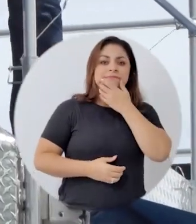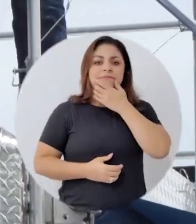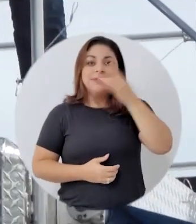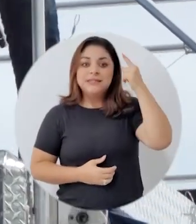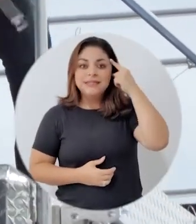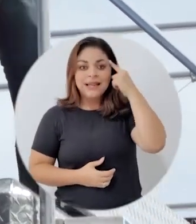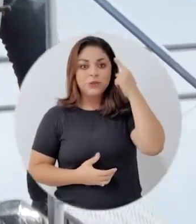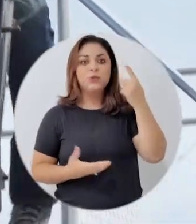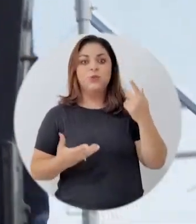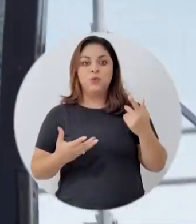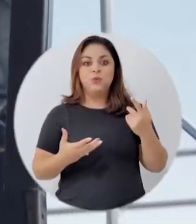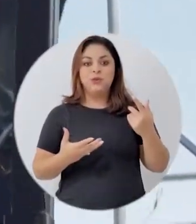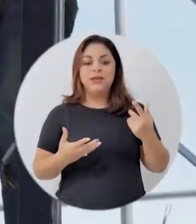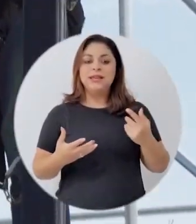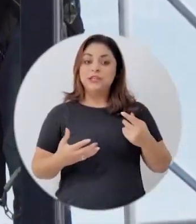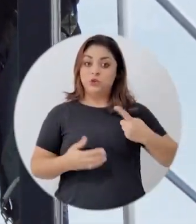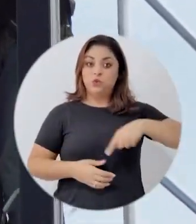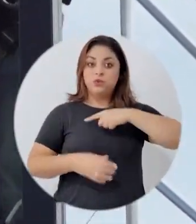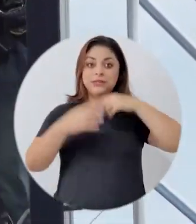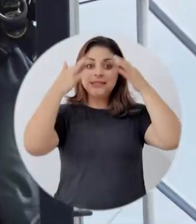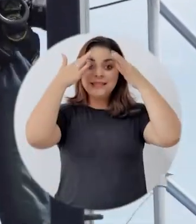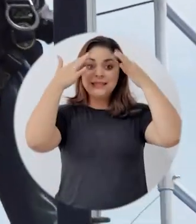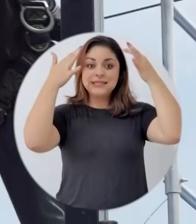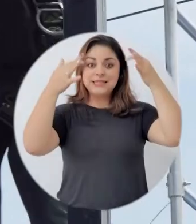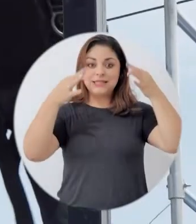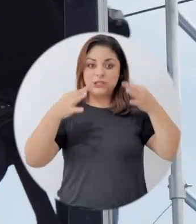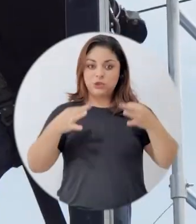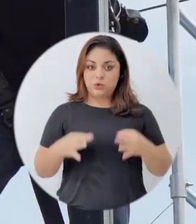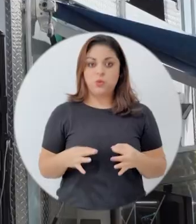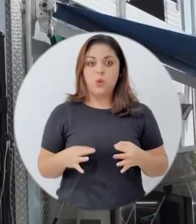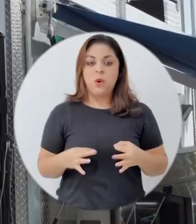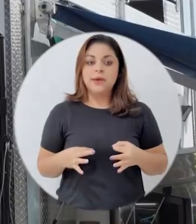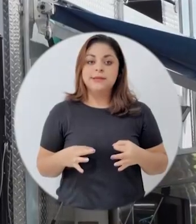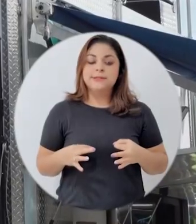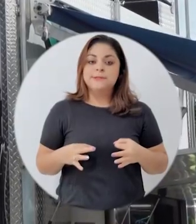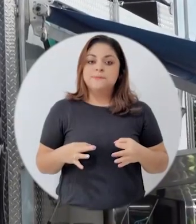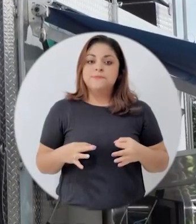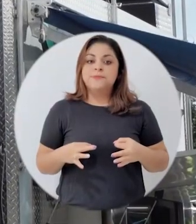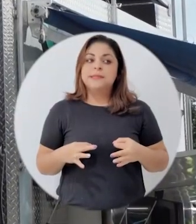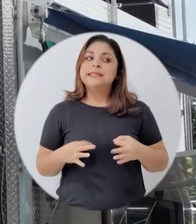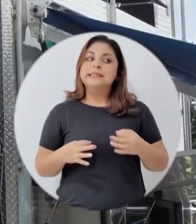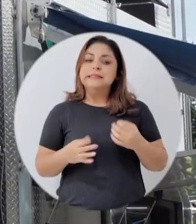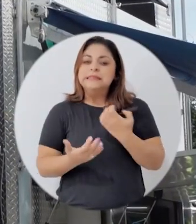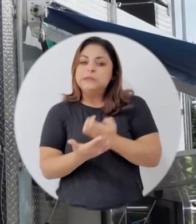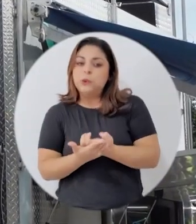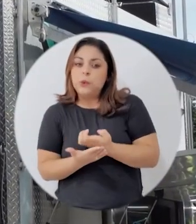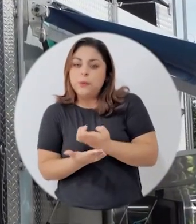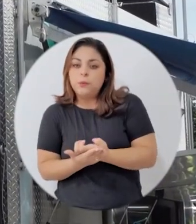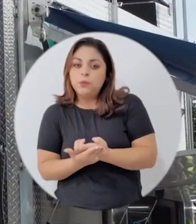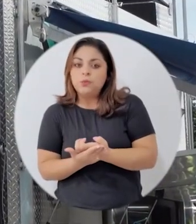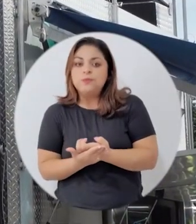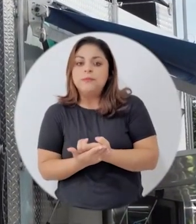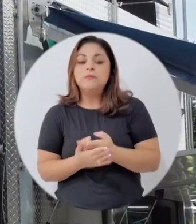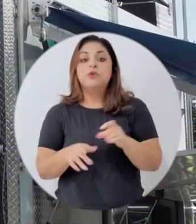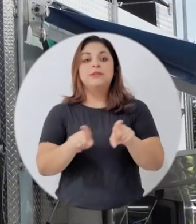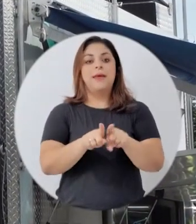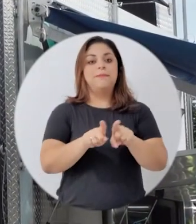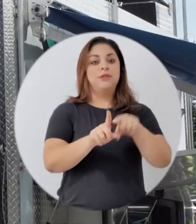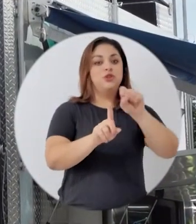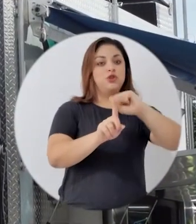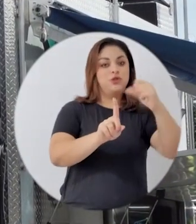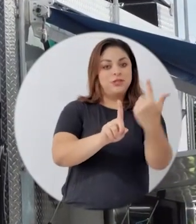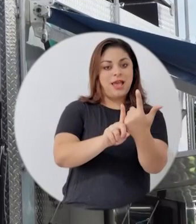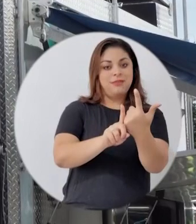bien recibido. Para nosotros a veces el tomar una decisión pasa no solo por un tema meramente económico, sino lo